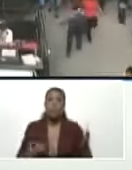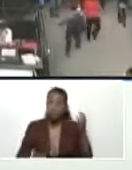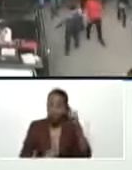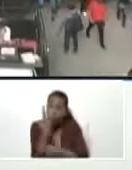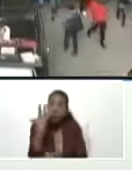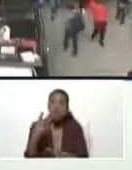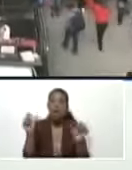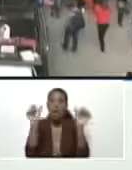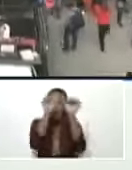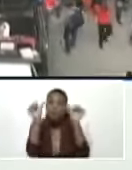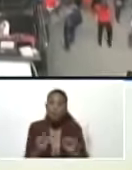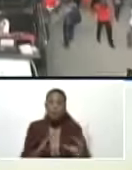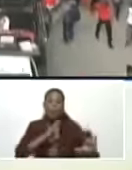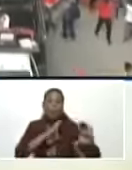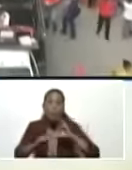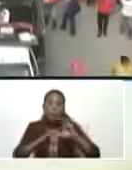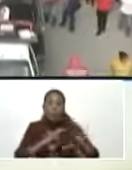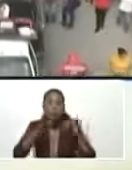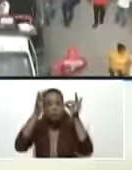ese sistema, muchachos.